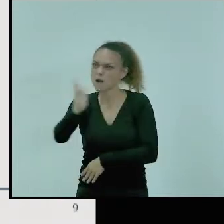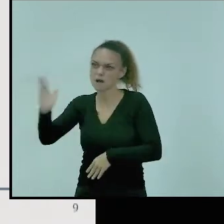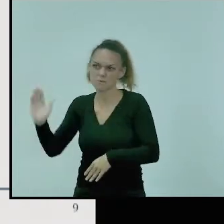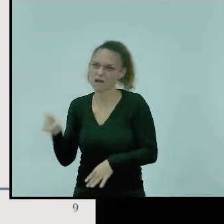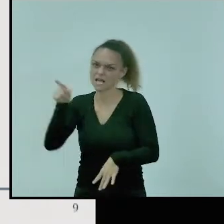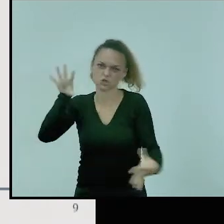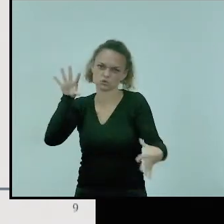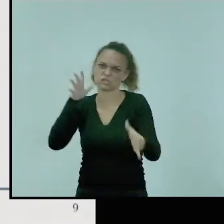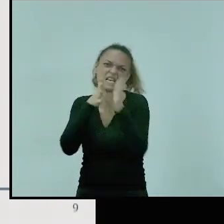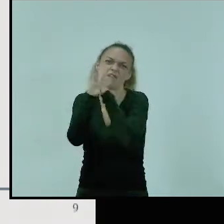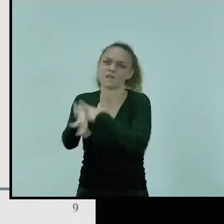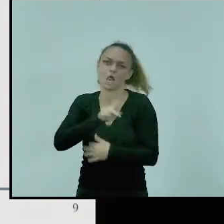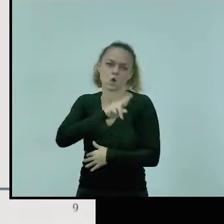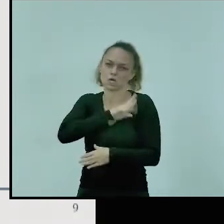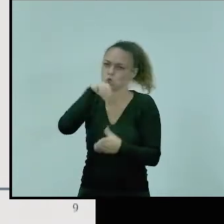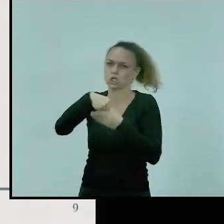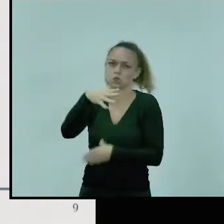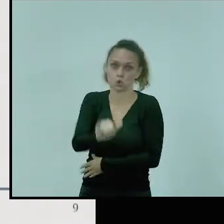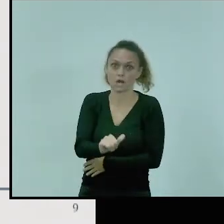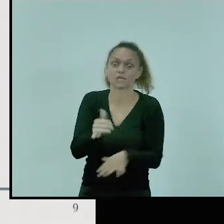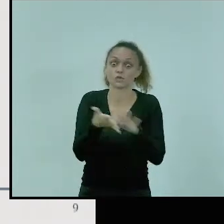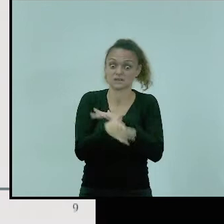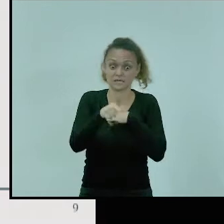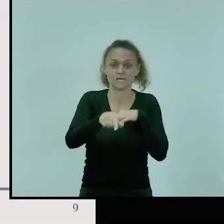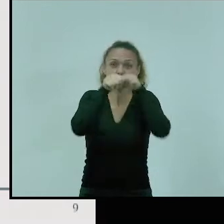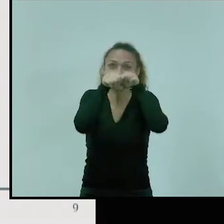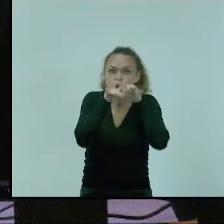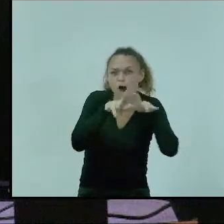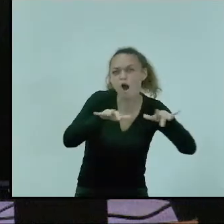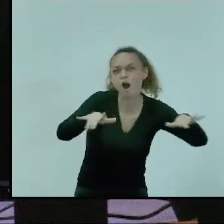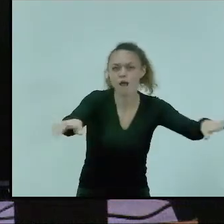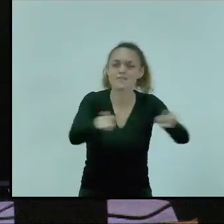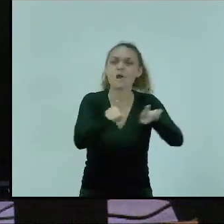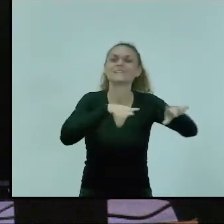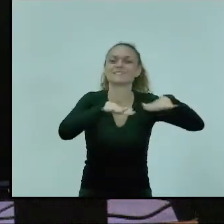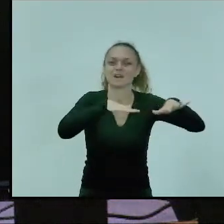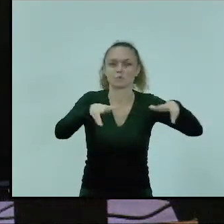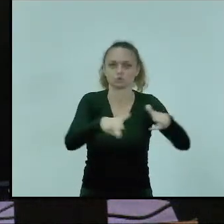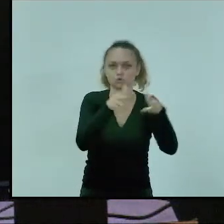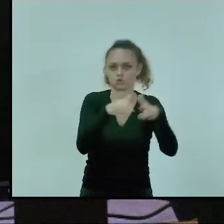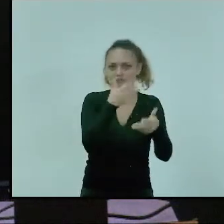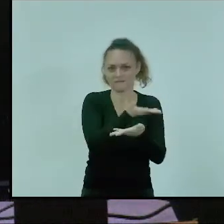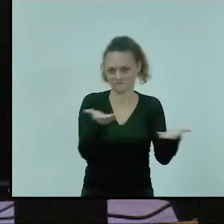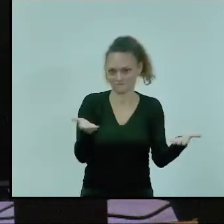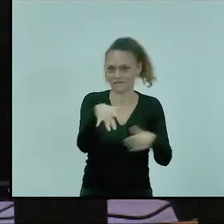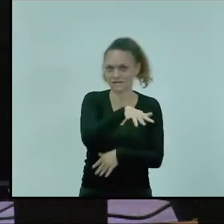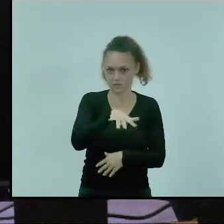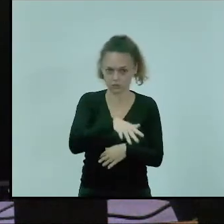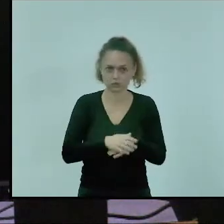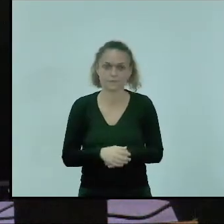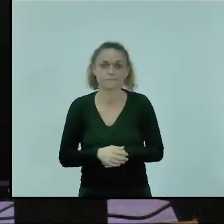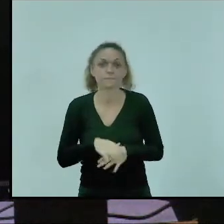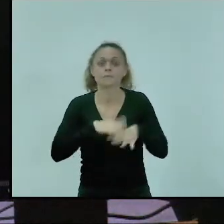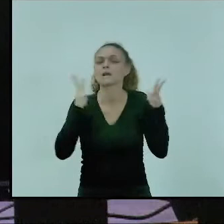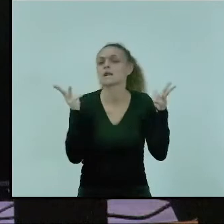todo ese terremoto social corrió entre toda la zona. Para la emergencia, un terremoto lo va a